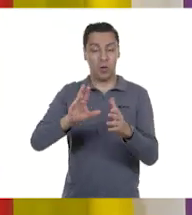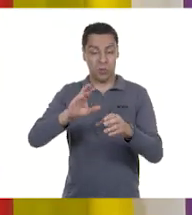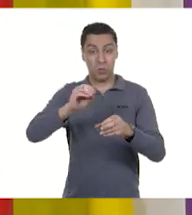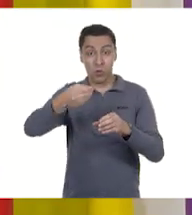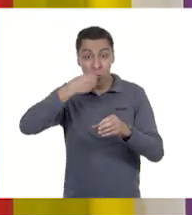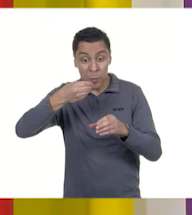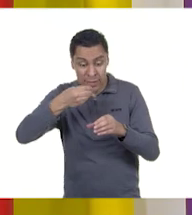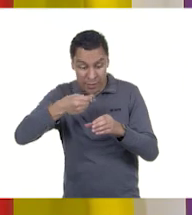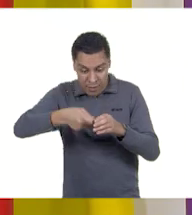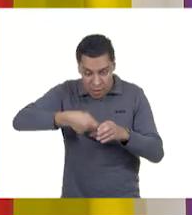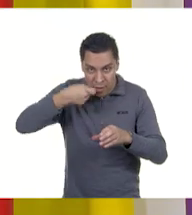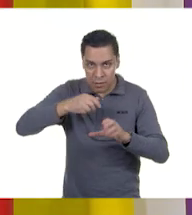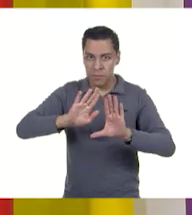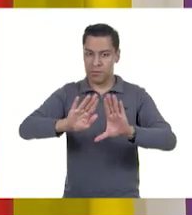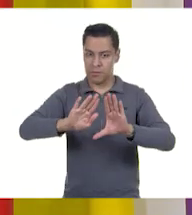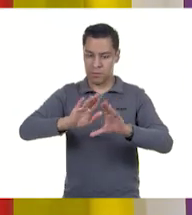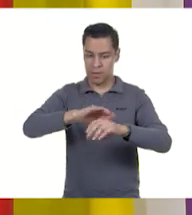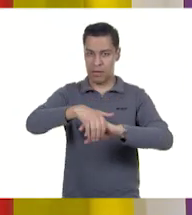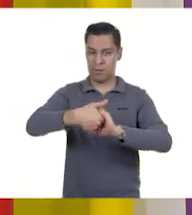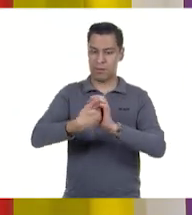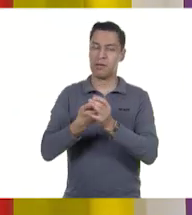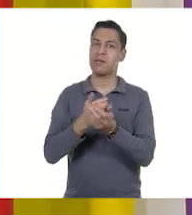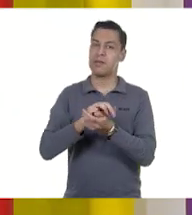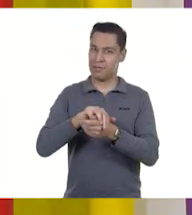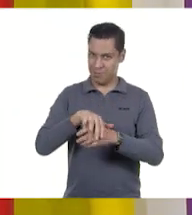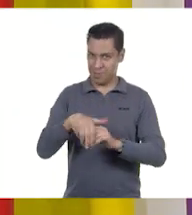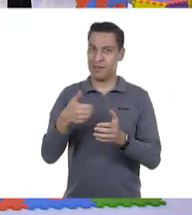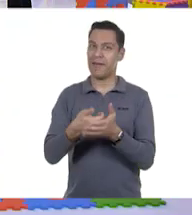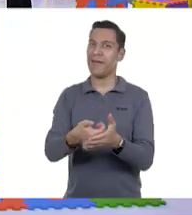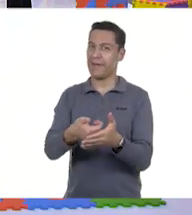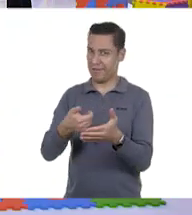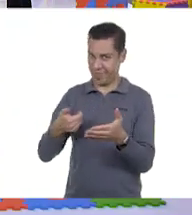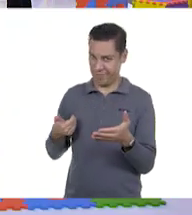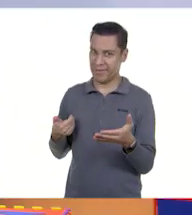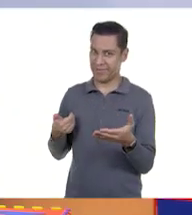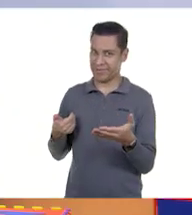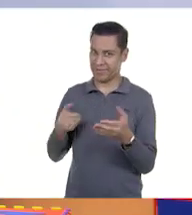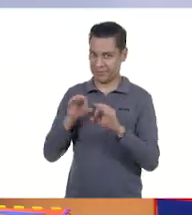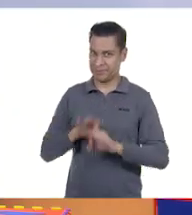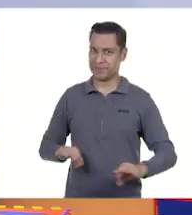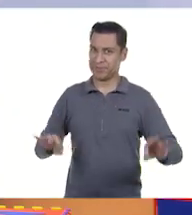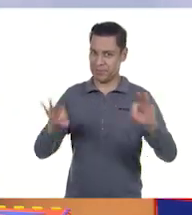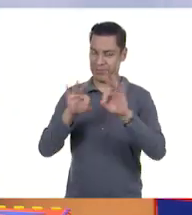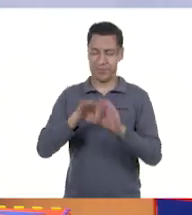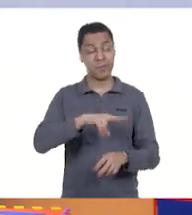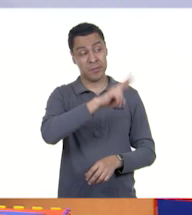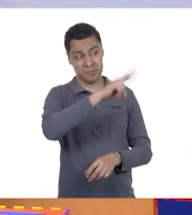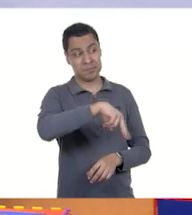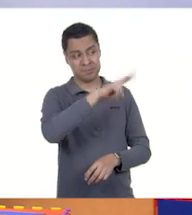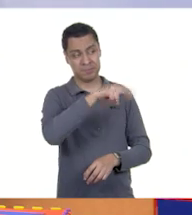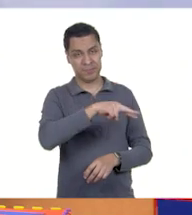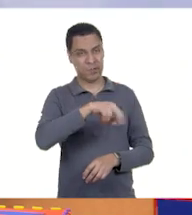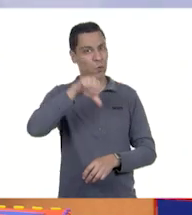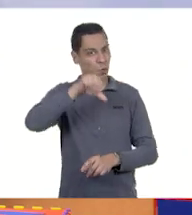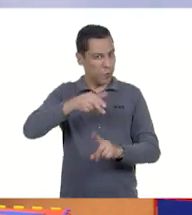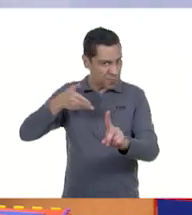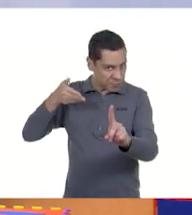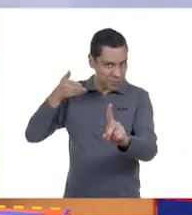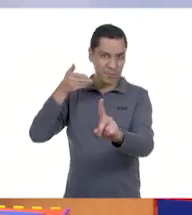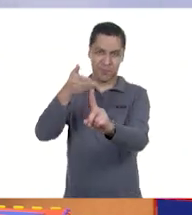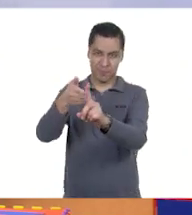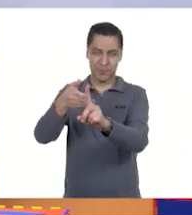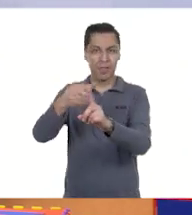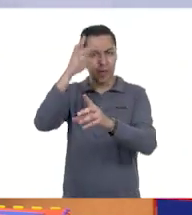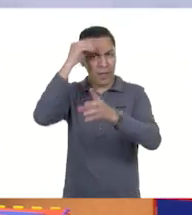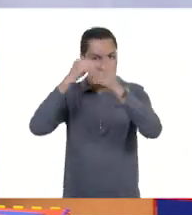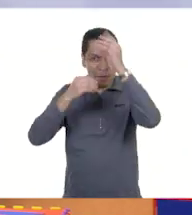una parte muy importante de los hábitos de higiene, ¿no es así, Lenny? Así es. Así que en eso nos vamos a enfocar el día de hoy, en